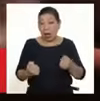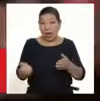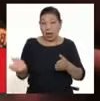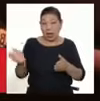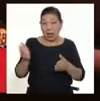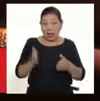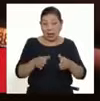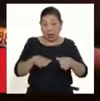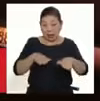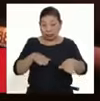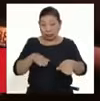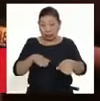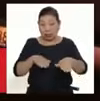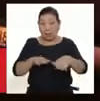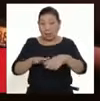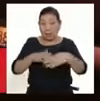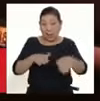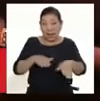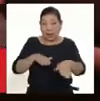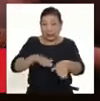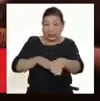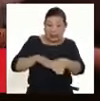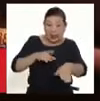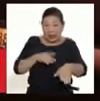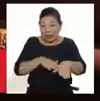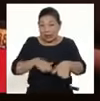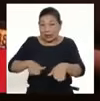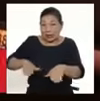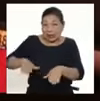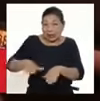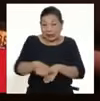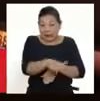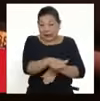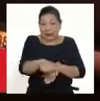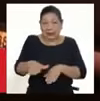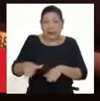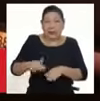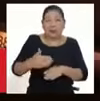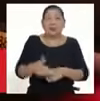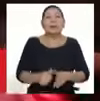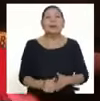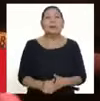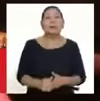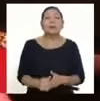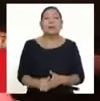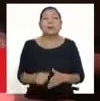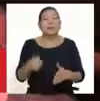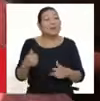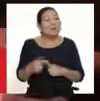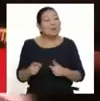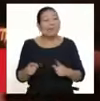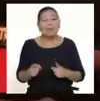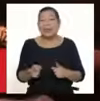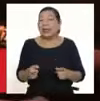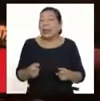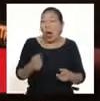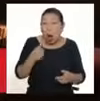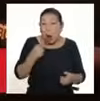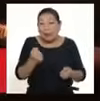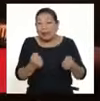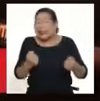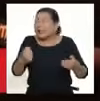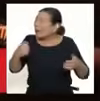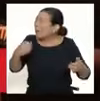parte ya de atrás han esquivado lo que indican los mismos transeúntes, ese grupo electrógeno, pero la camioneta lamentablemente ya no tuvo